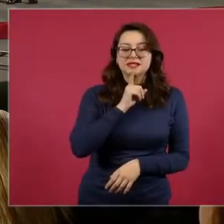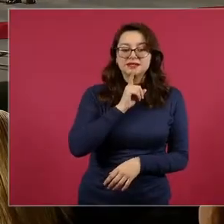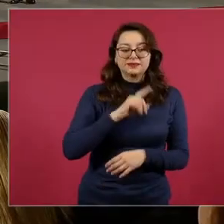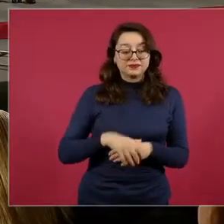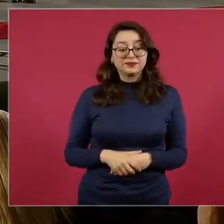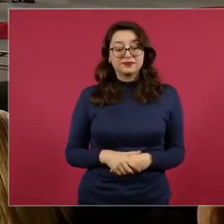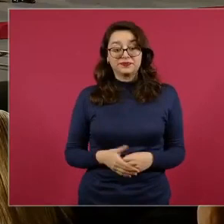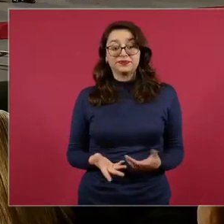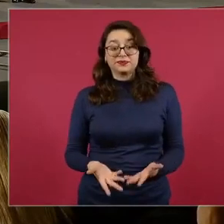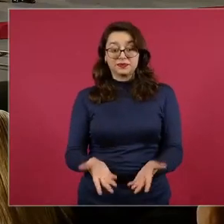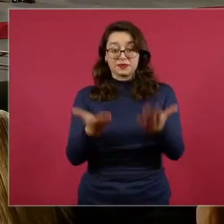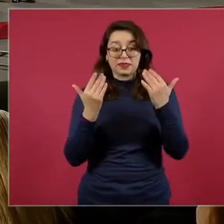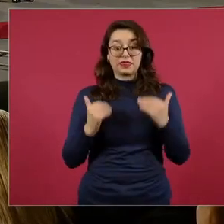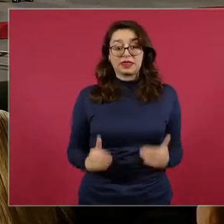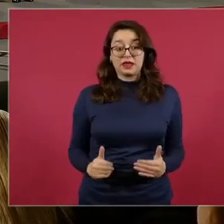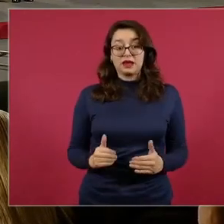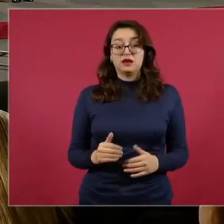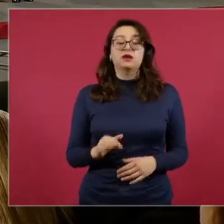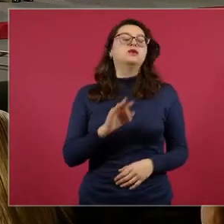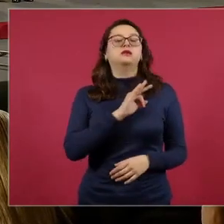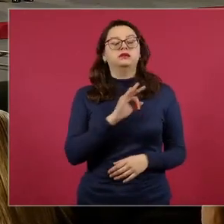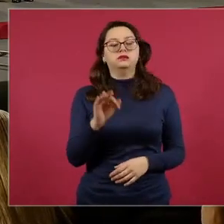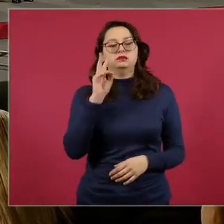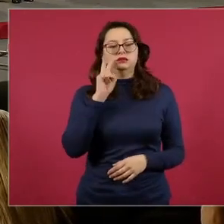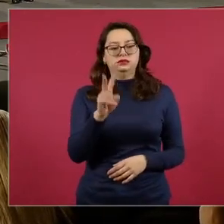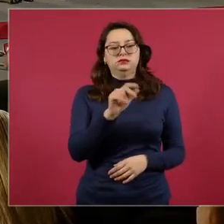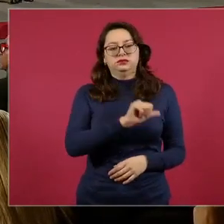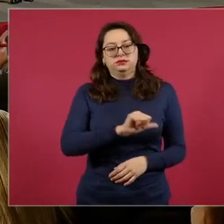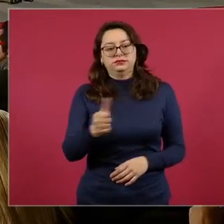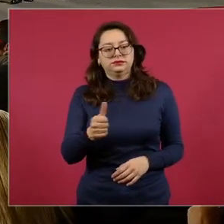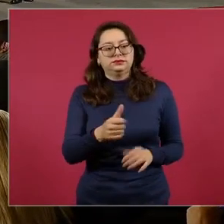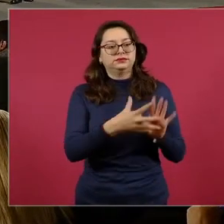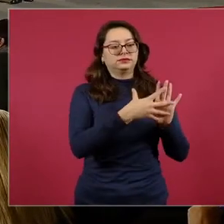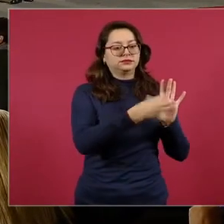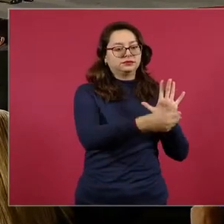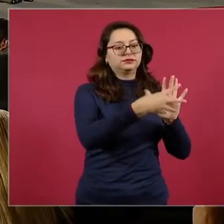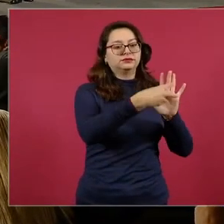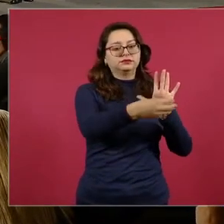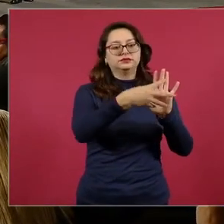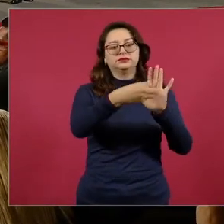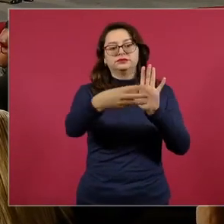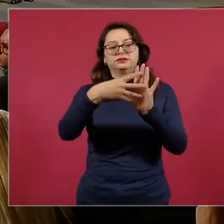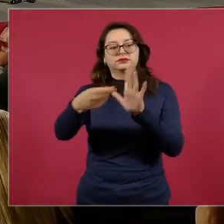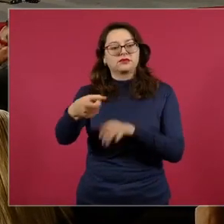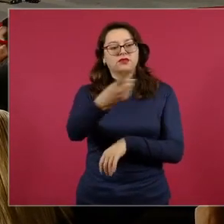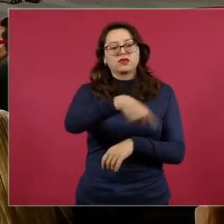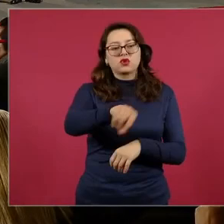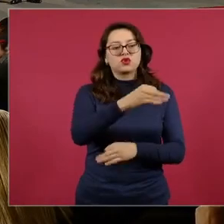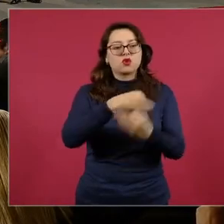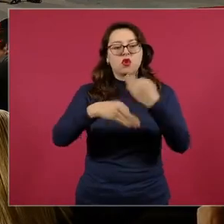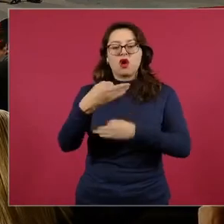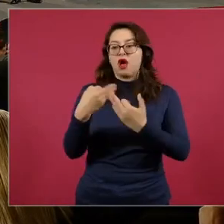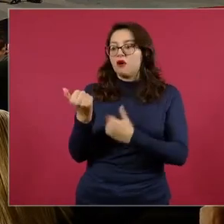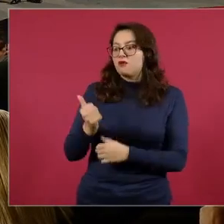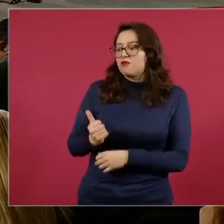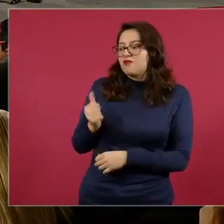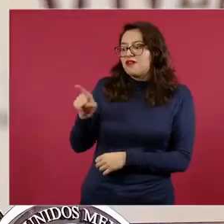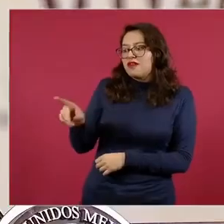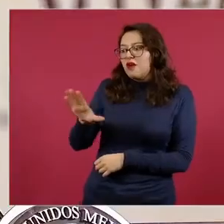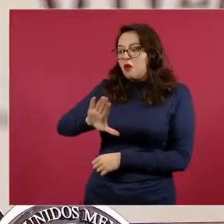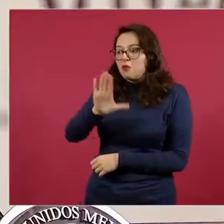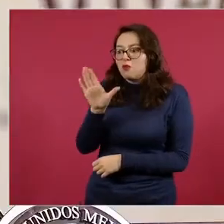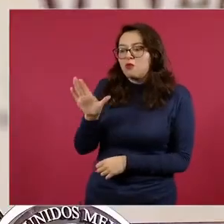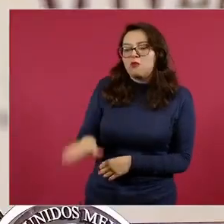algunos personajes de la oposición quienes lucraron políticamente con el fallecimiento de